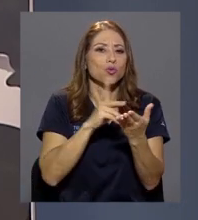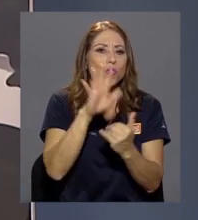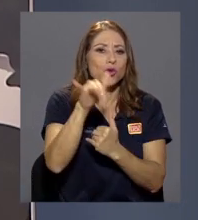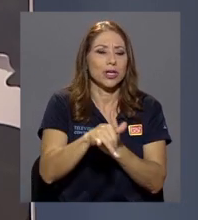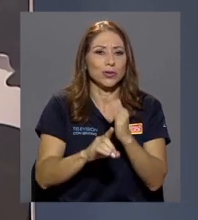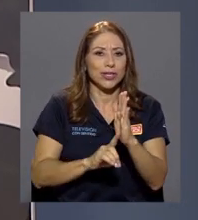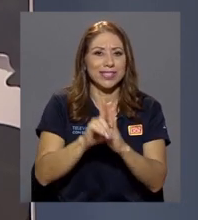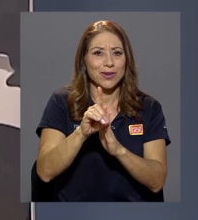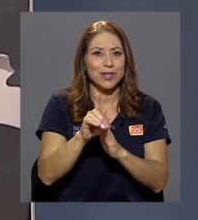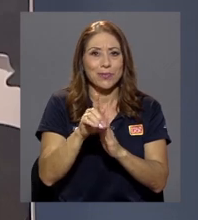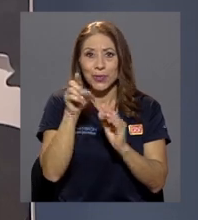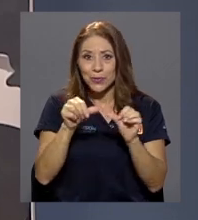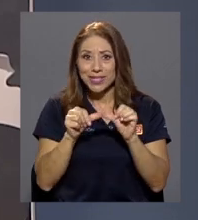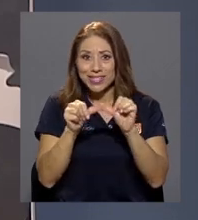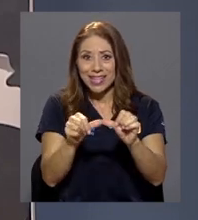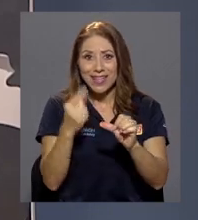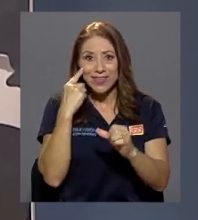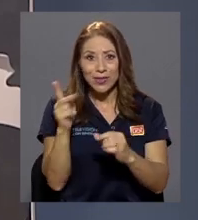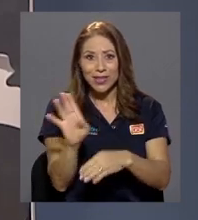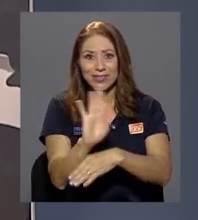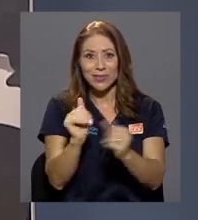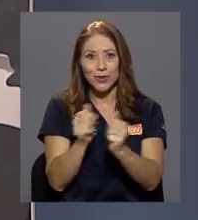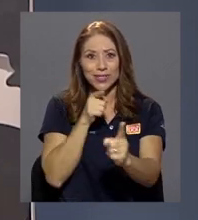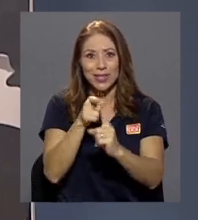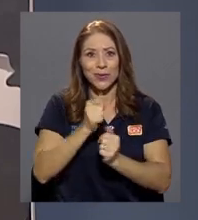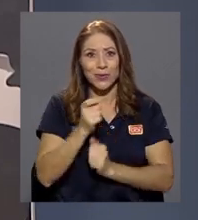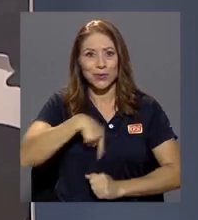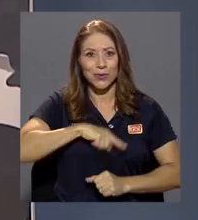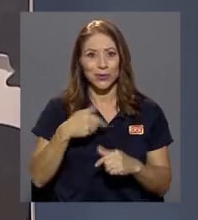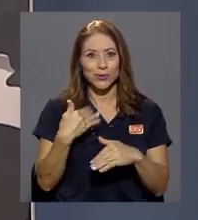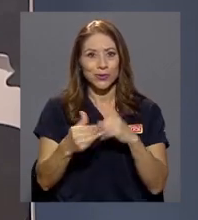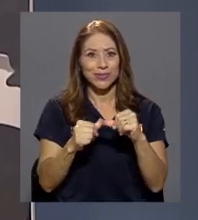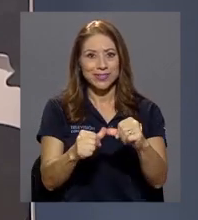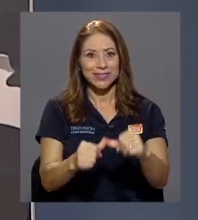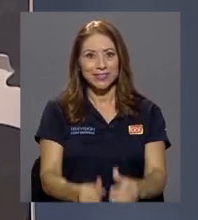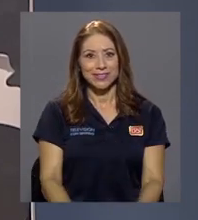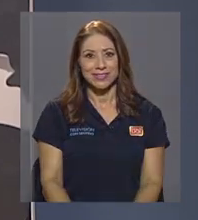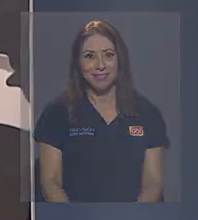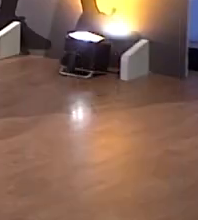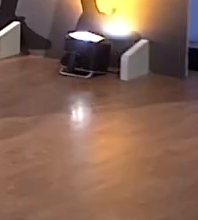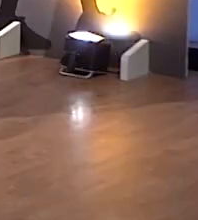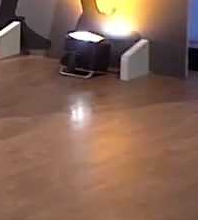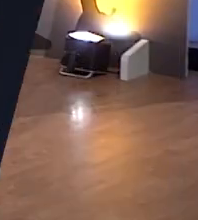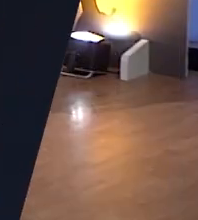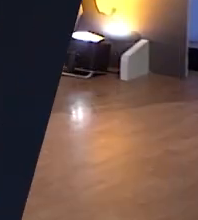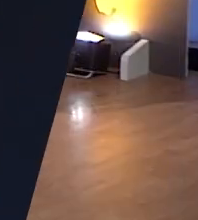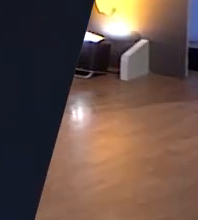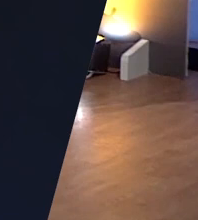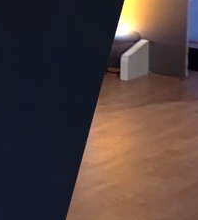cantidad de proyectos que desarrolla siga abriendo televisión con sentido con nosotros ya casi regresamos